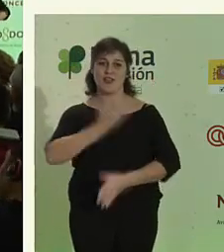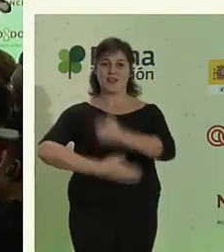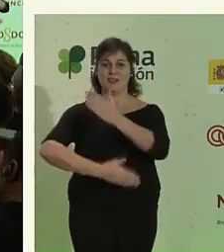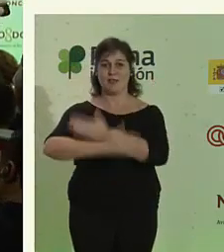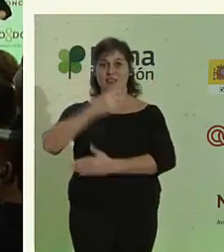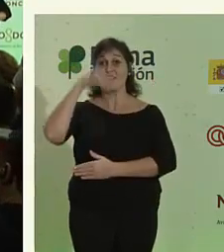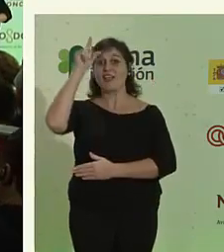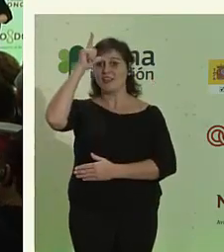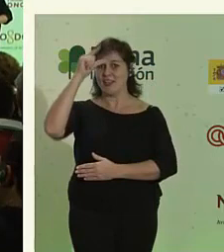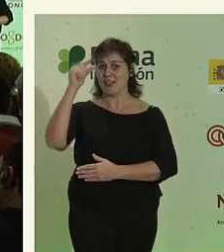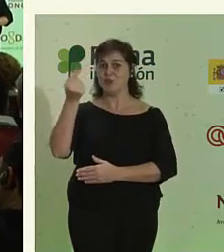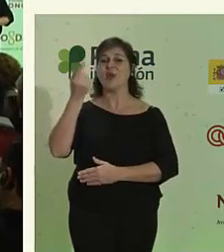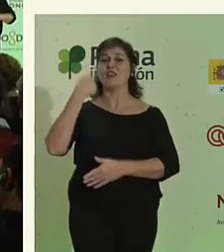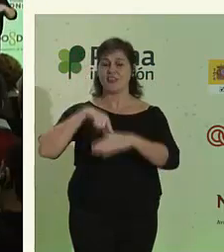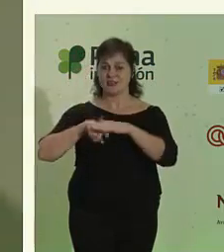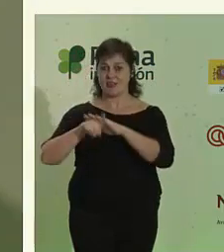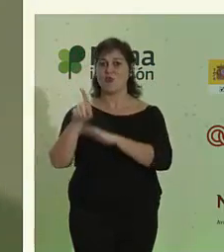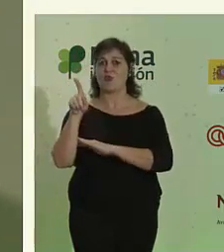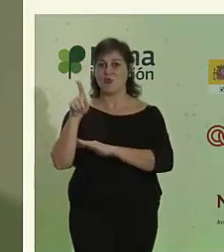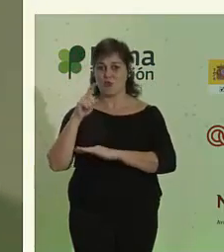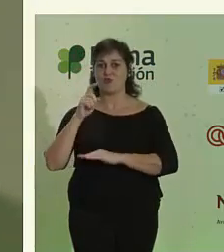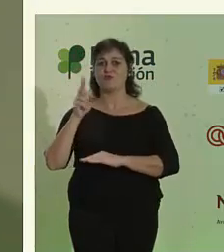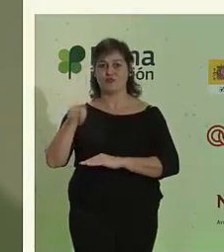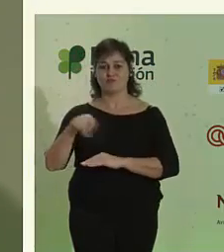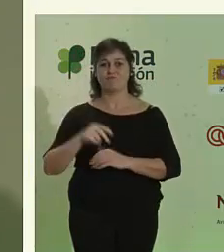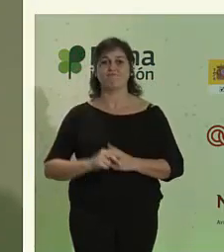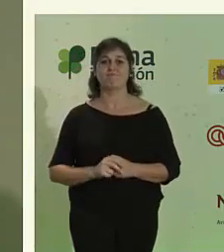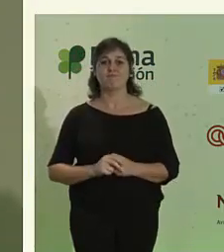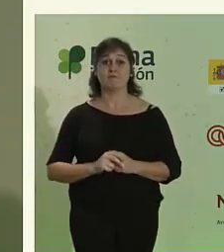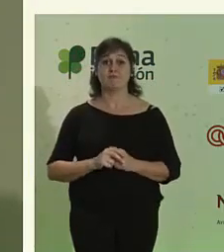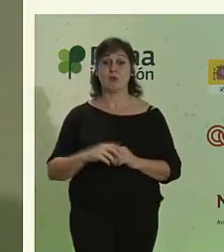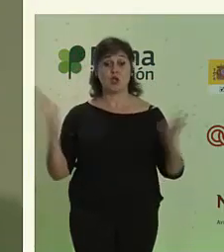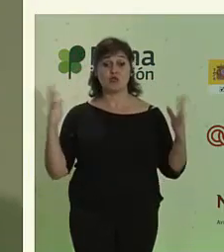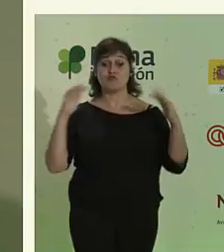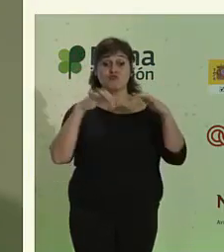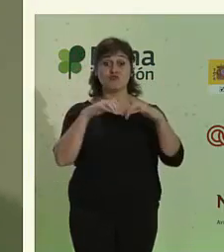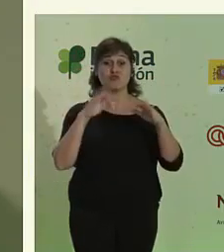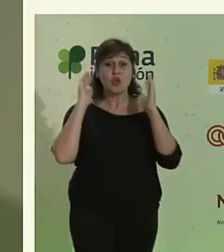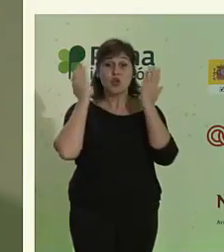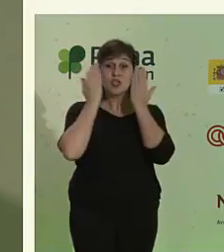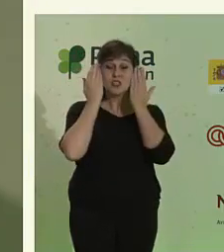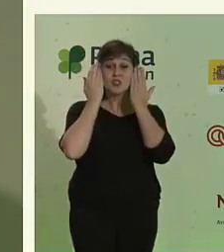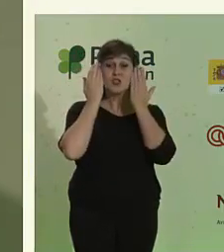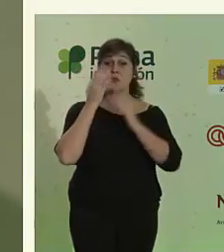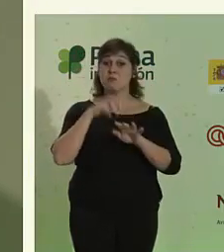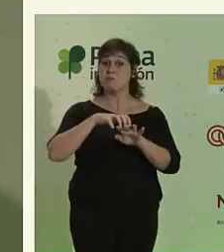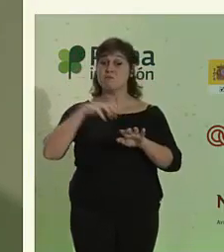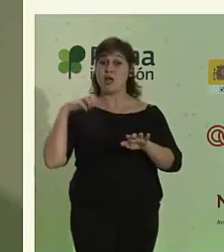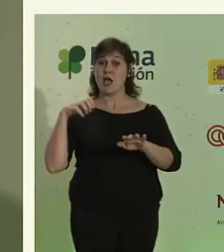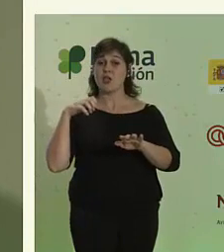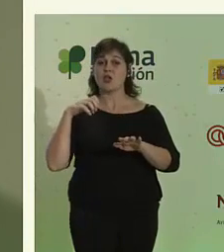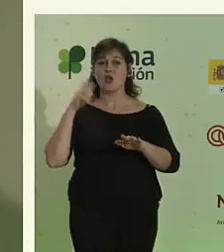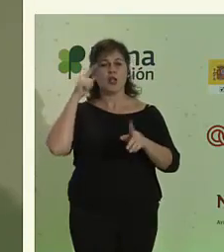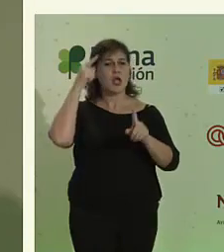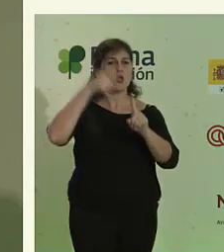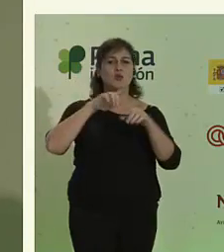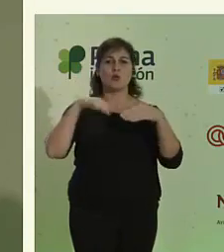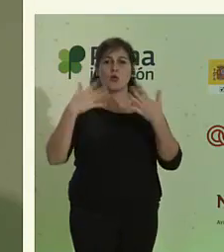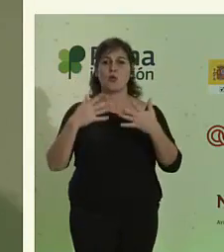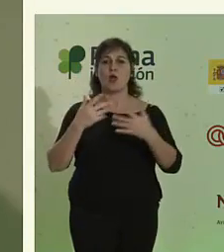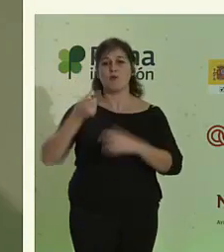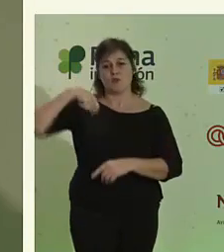discapacidad intelectual y del desarrollo. La mayoría de los congresos están dirigidos a profesionales o